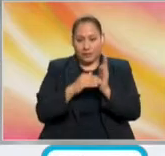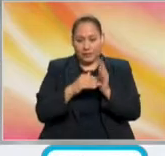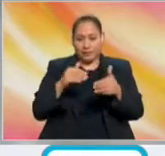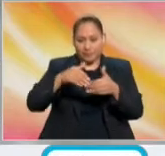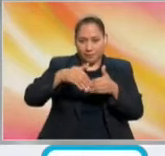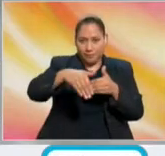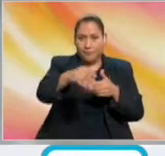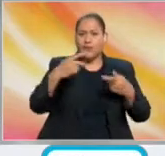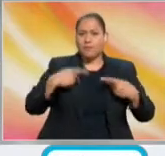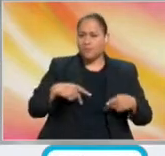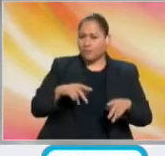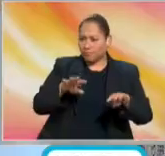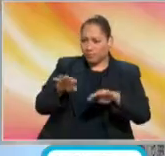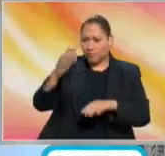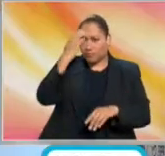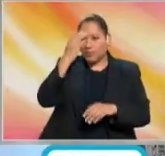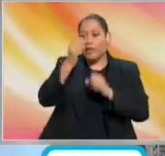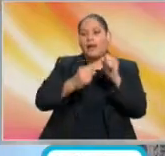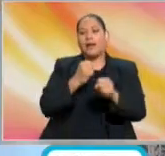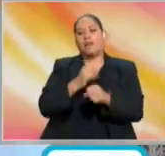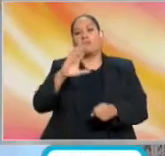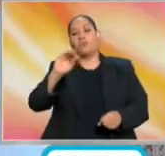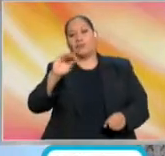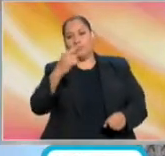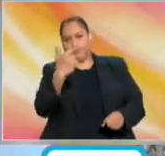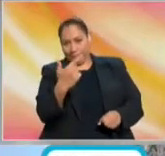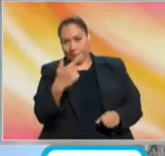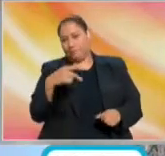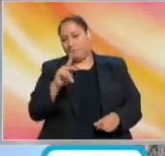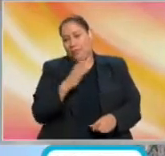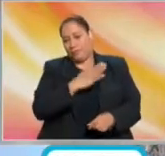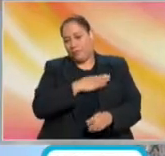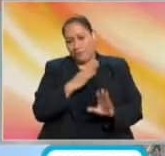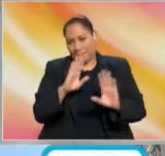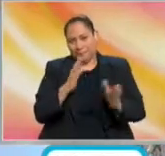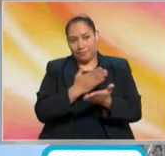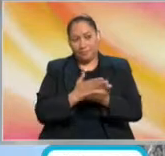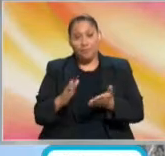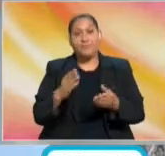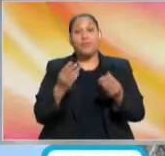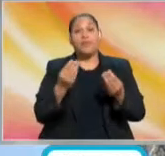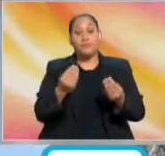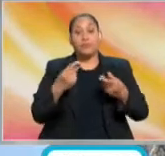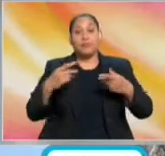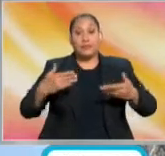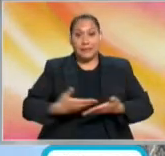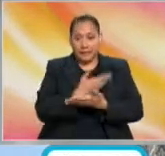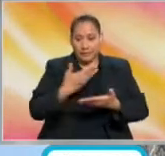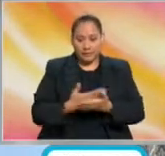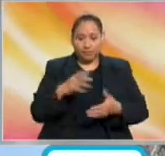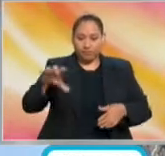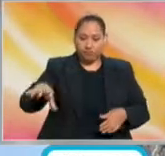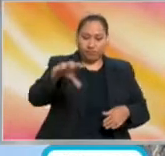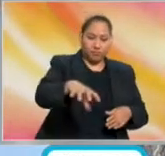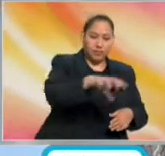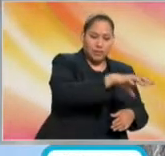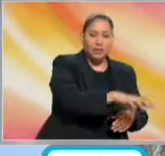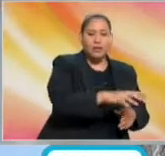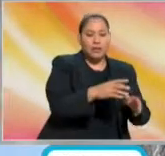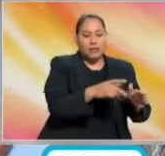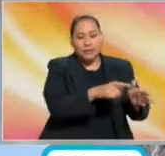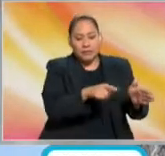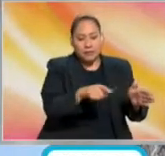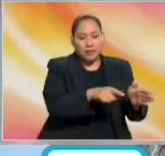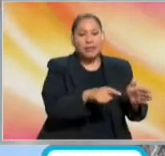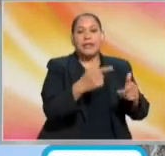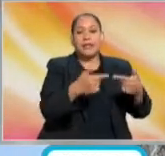gente que los ubica a partir del año 97. Pero bueno, la mayoría de generaciones varía entre 2, 3 años